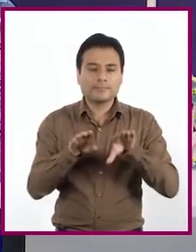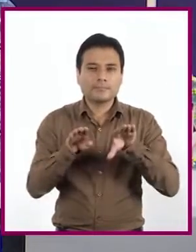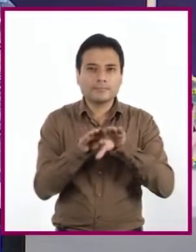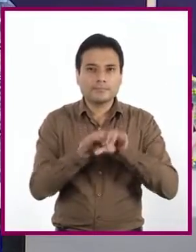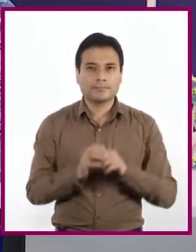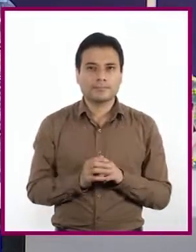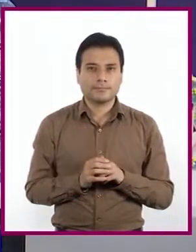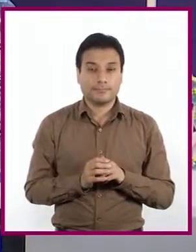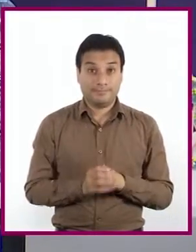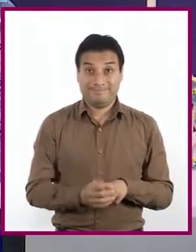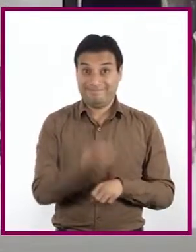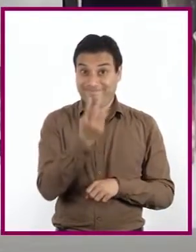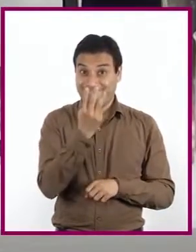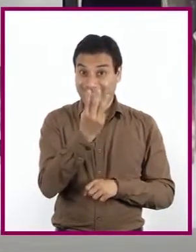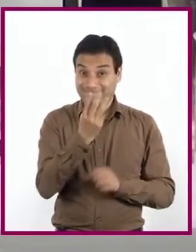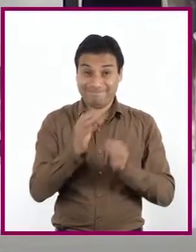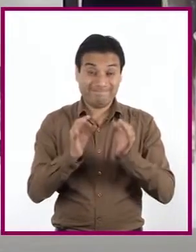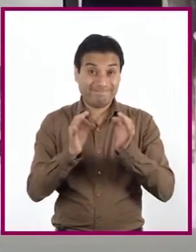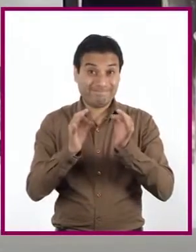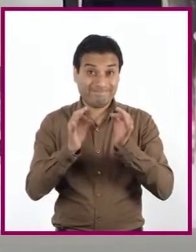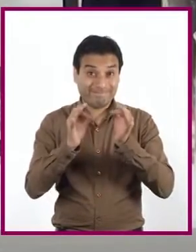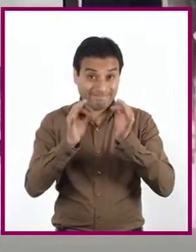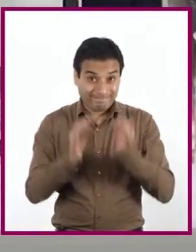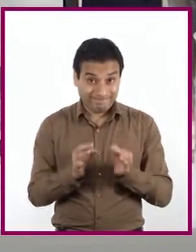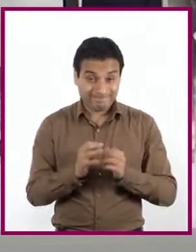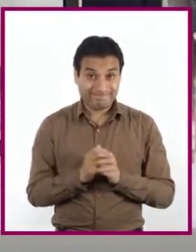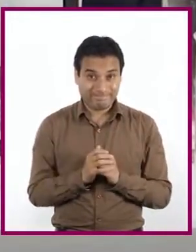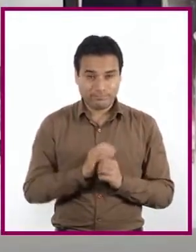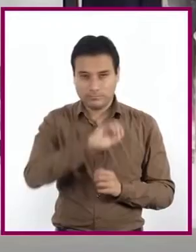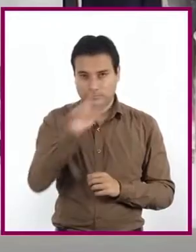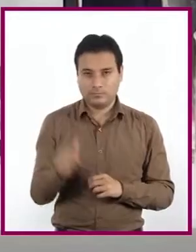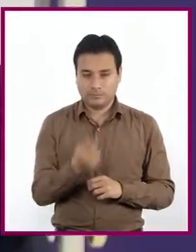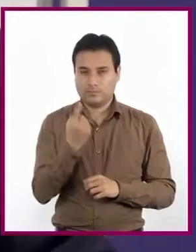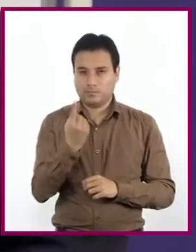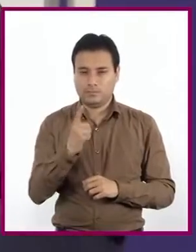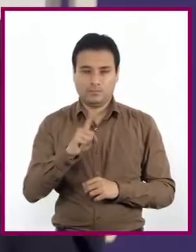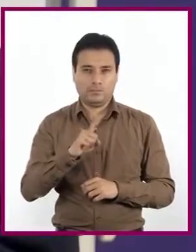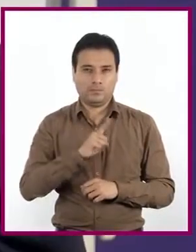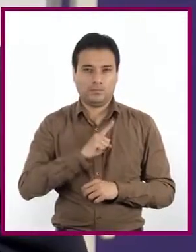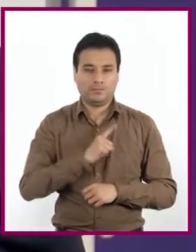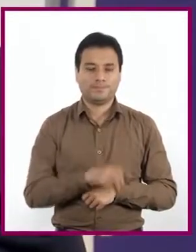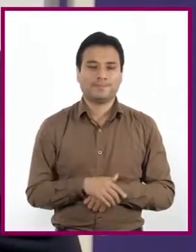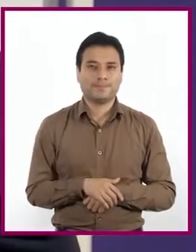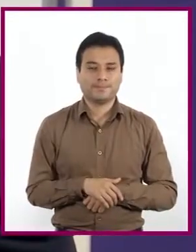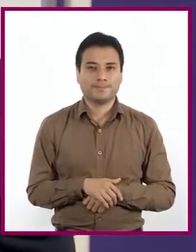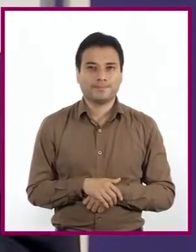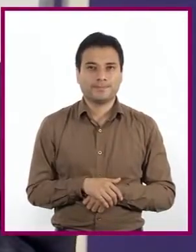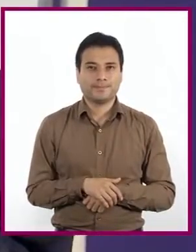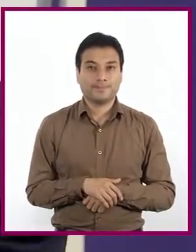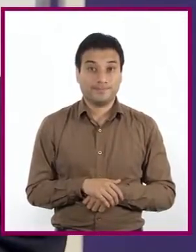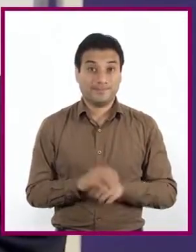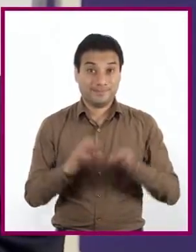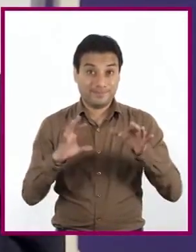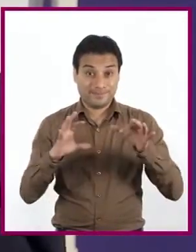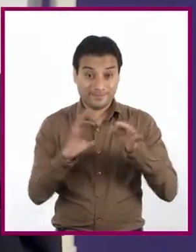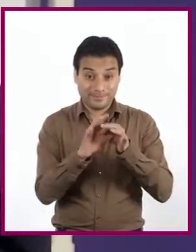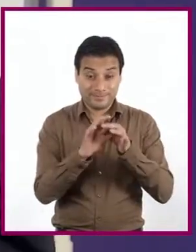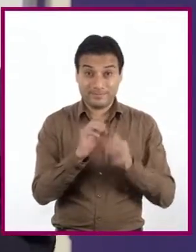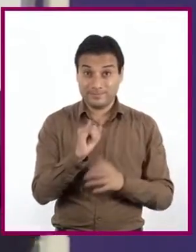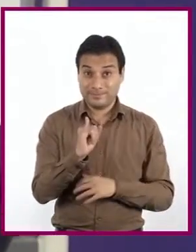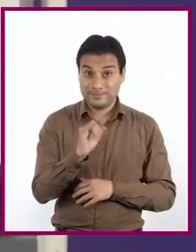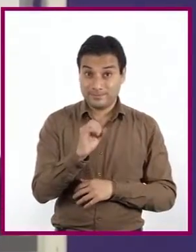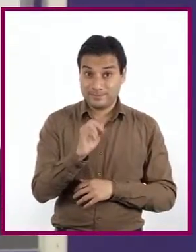3 pares de puntos y un punto solo. El enlace iónico ocurre cuando